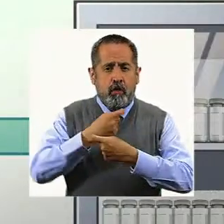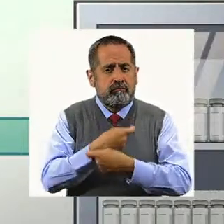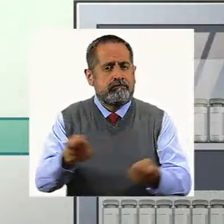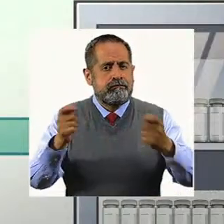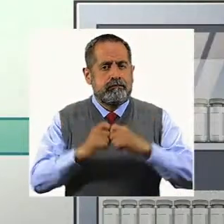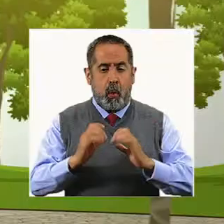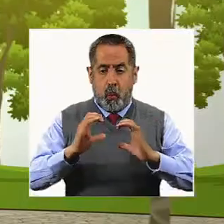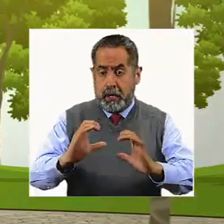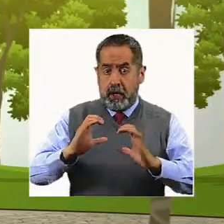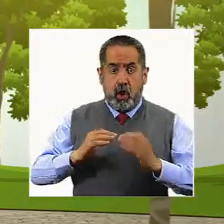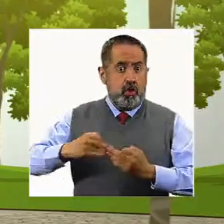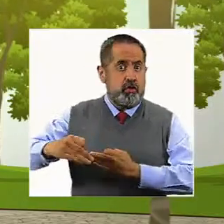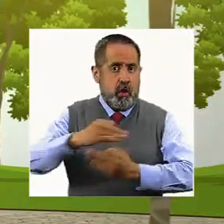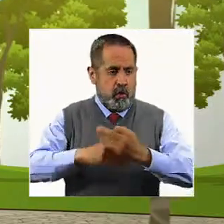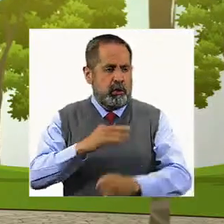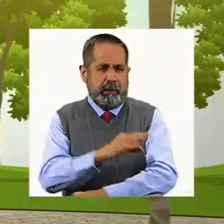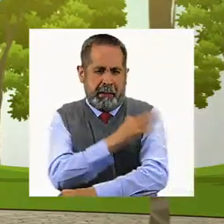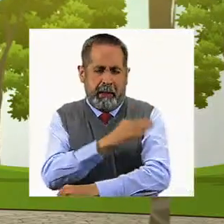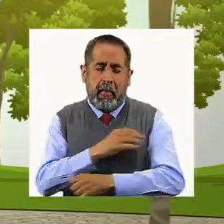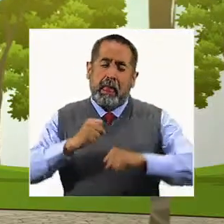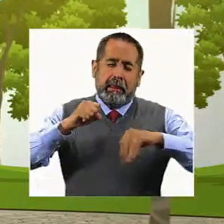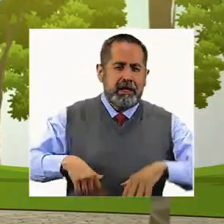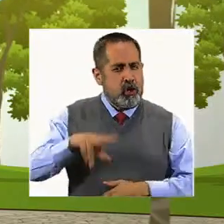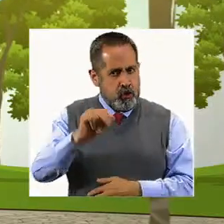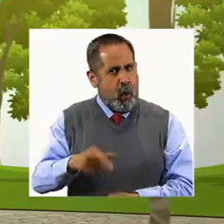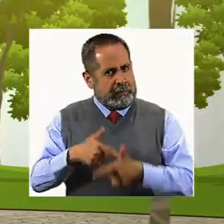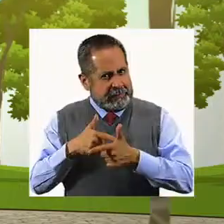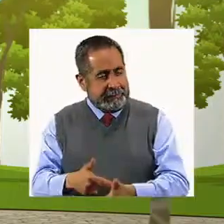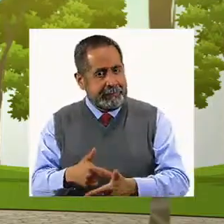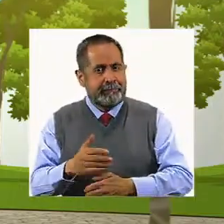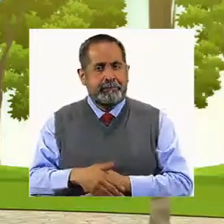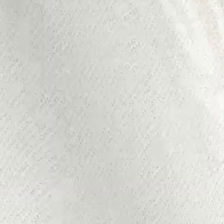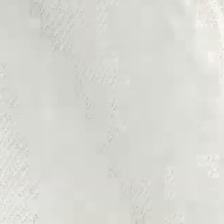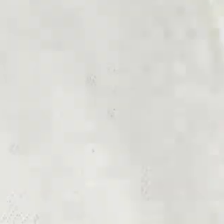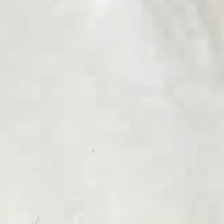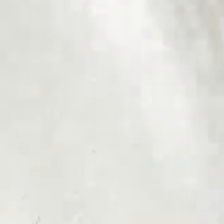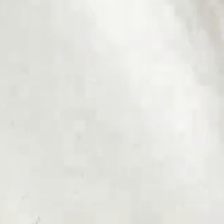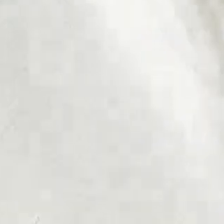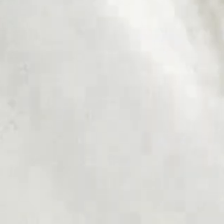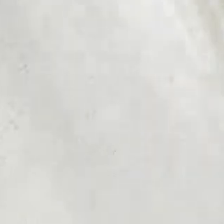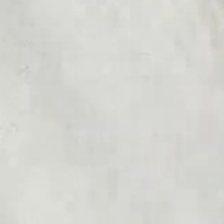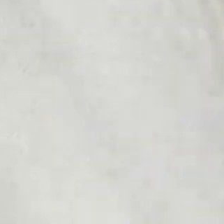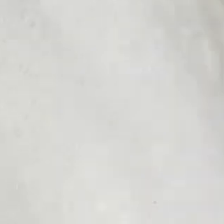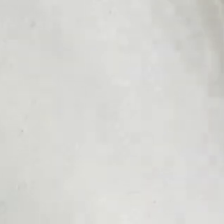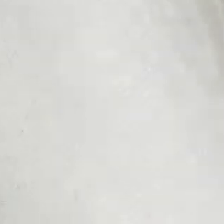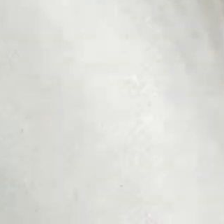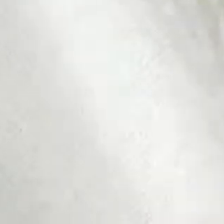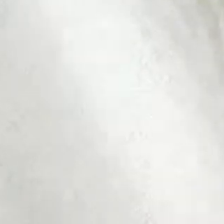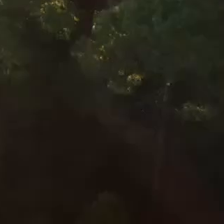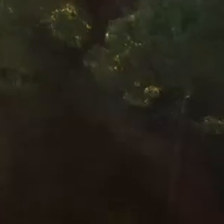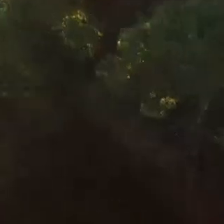gratuita y voluntaria. Cuidémonos entre todos. Vacúnate y no bajes la guardia. Secretaría de Salud.